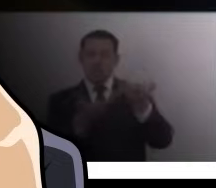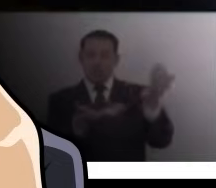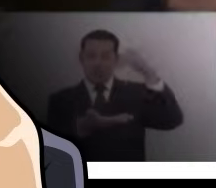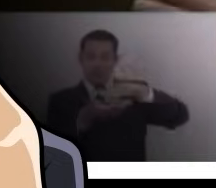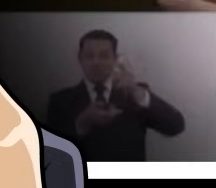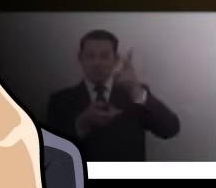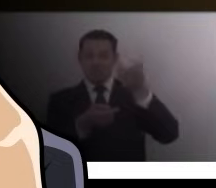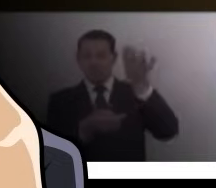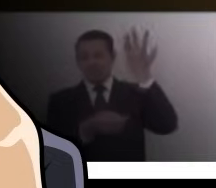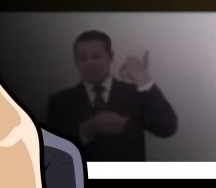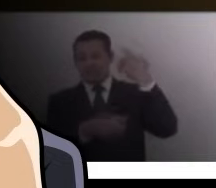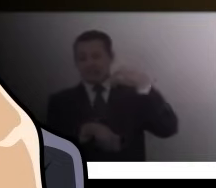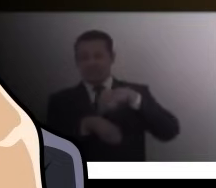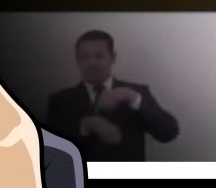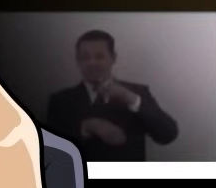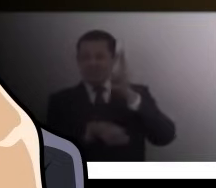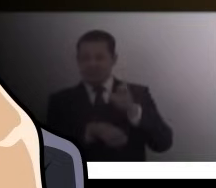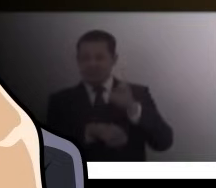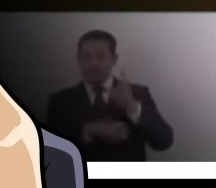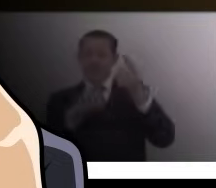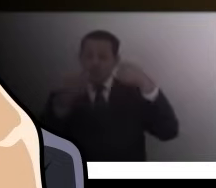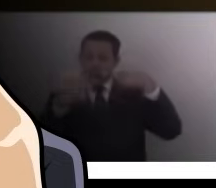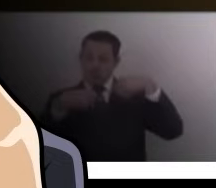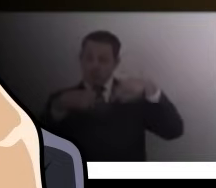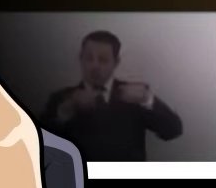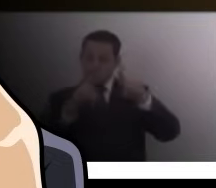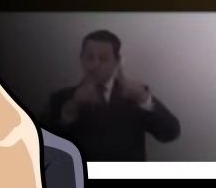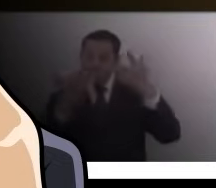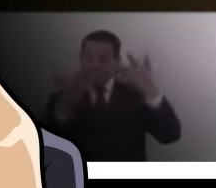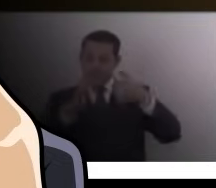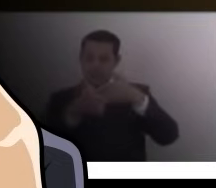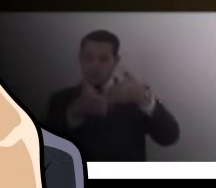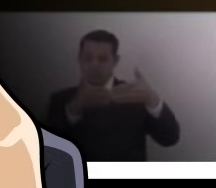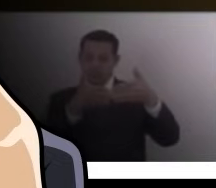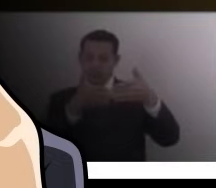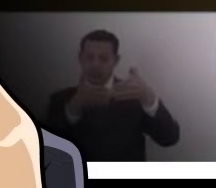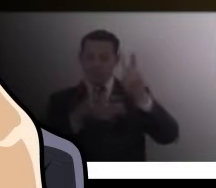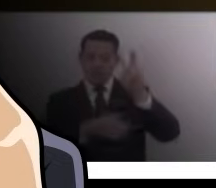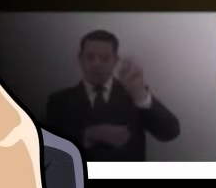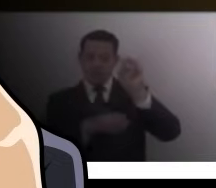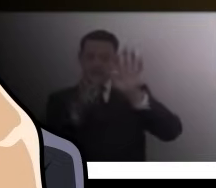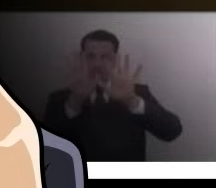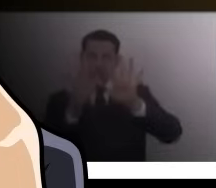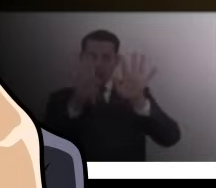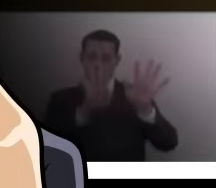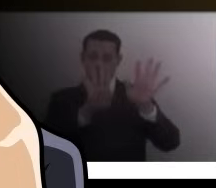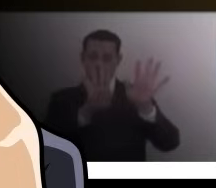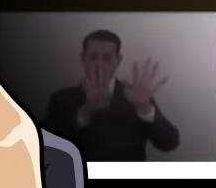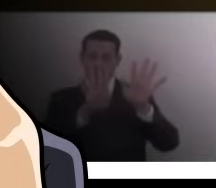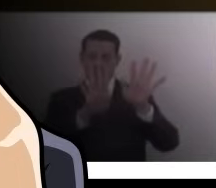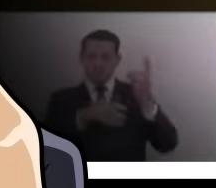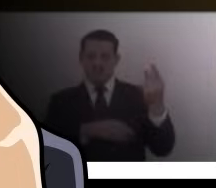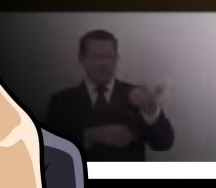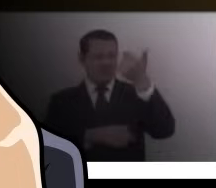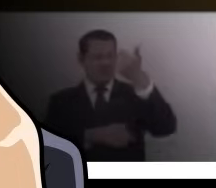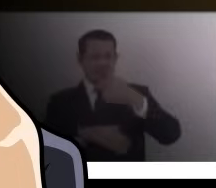regresar al pasado o continuar con lo que se inició a partir del 2019.